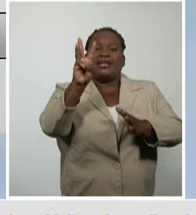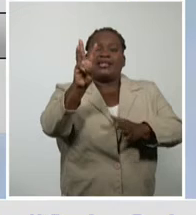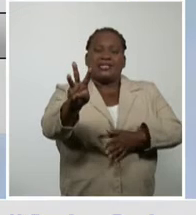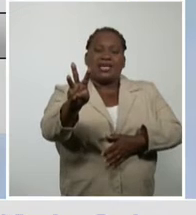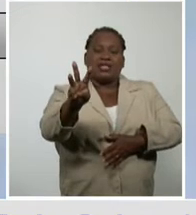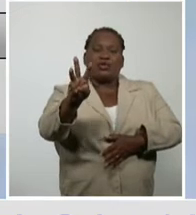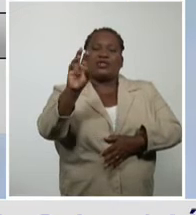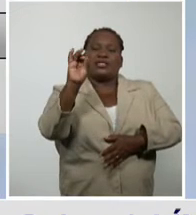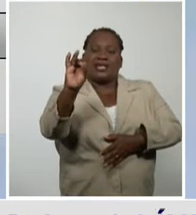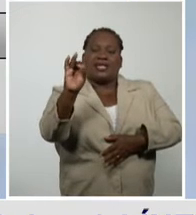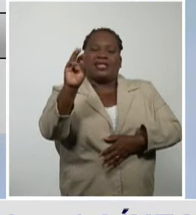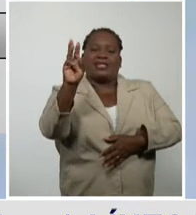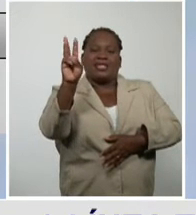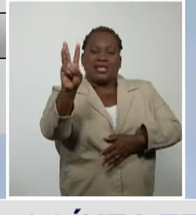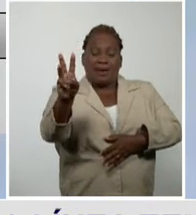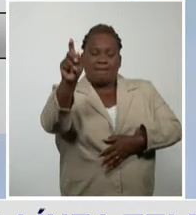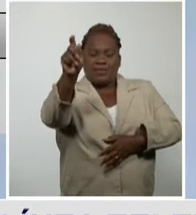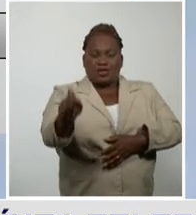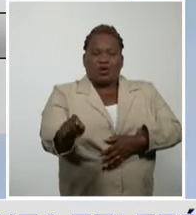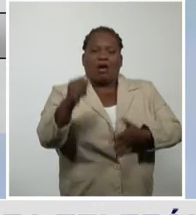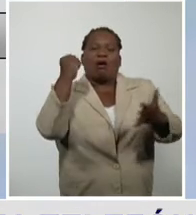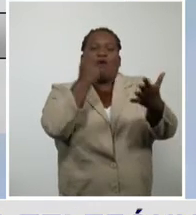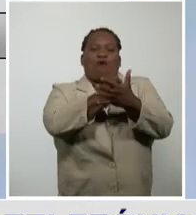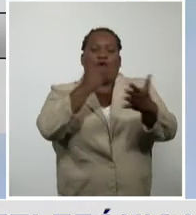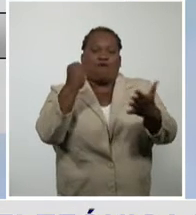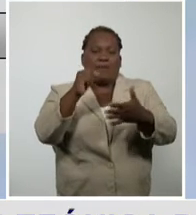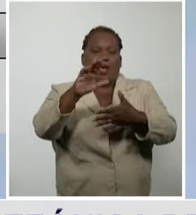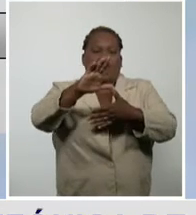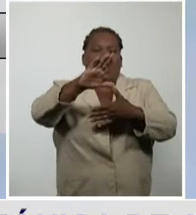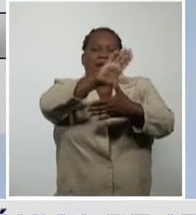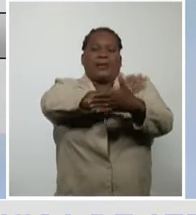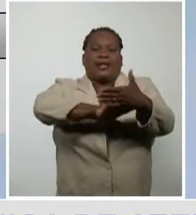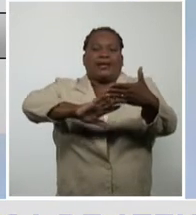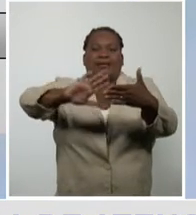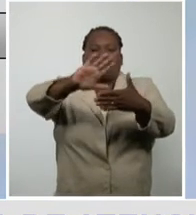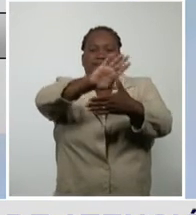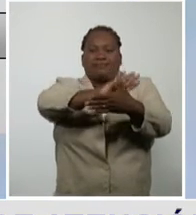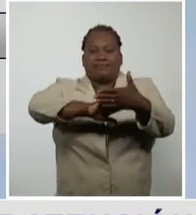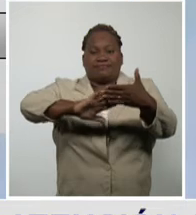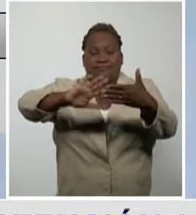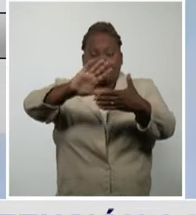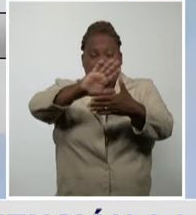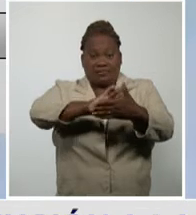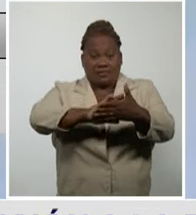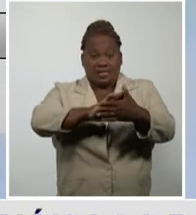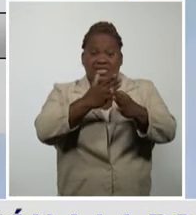1.803.373 casos confirmados en la región de las Américas, lo cual representa el